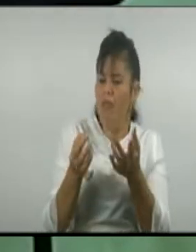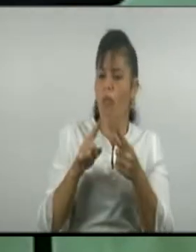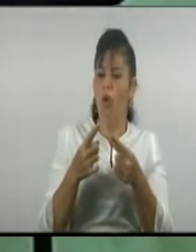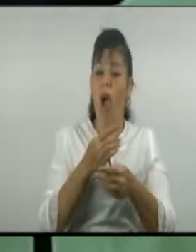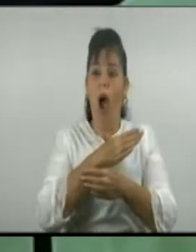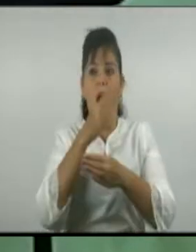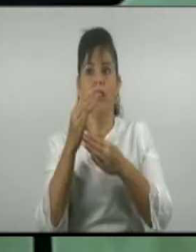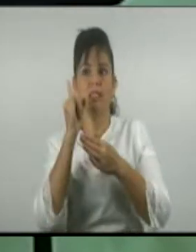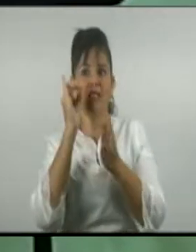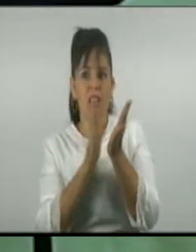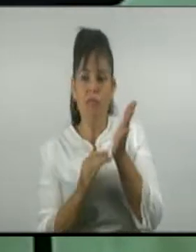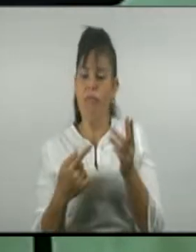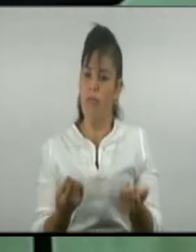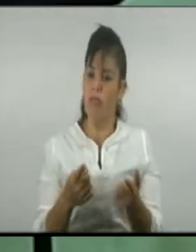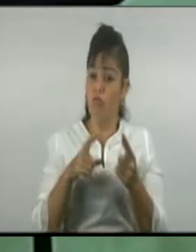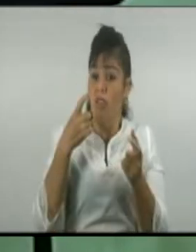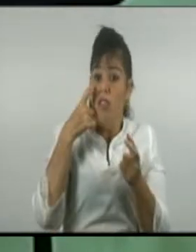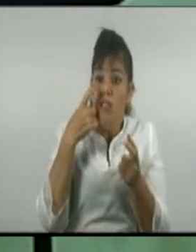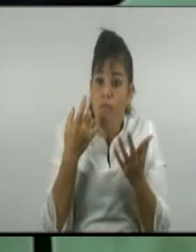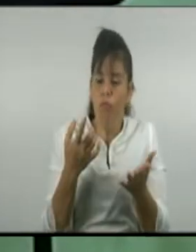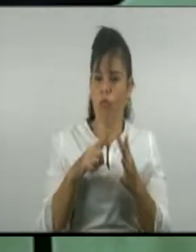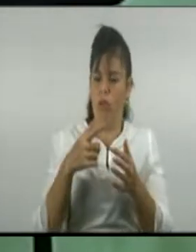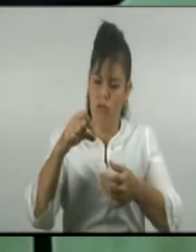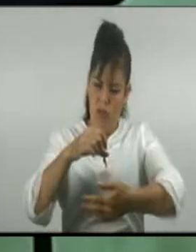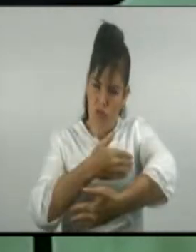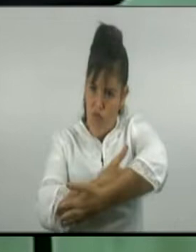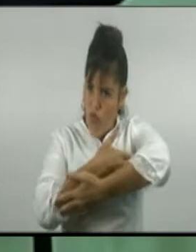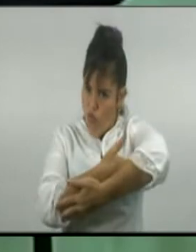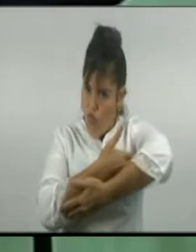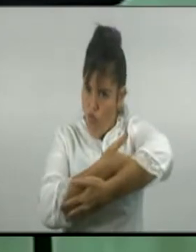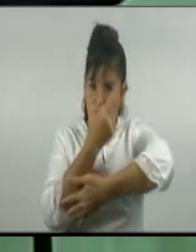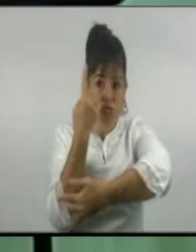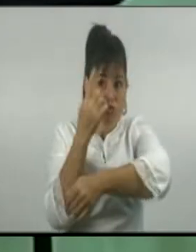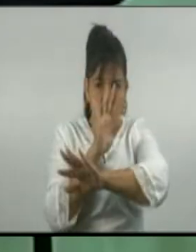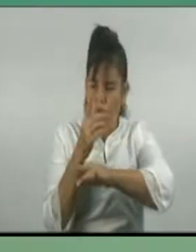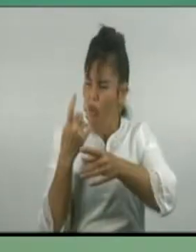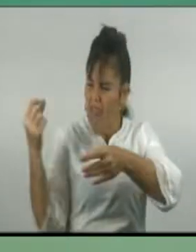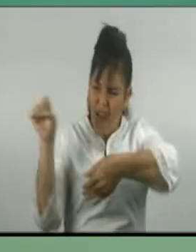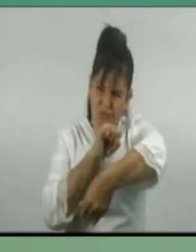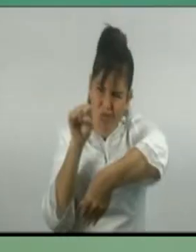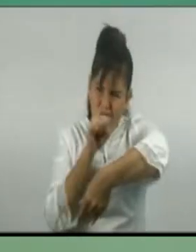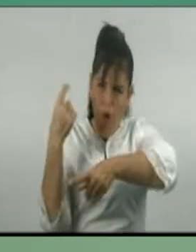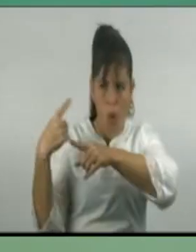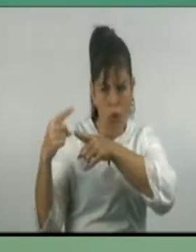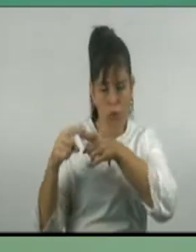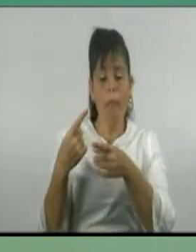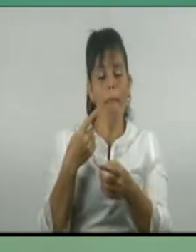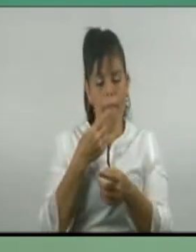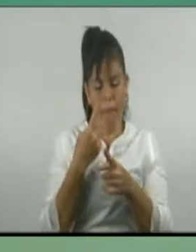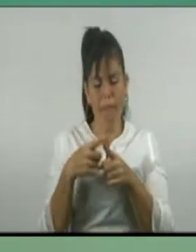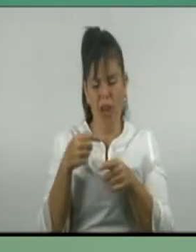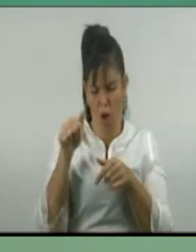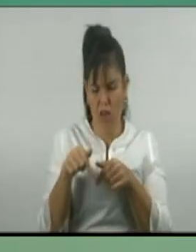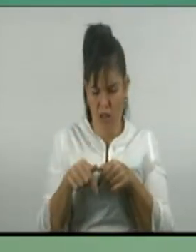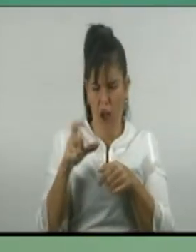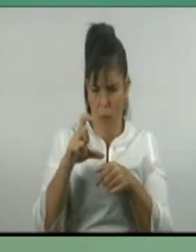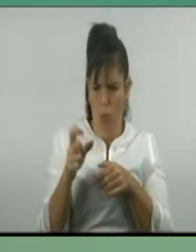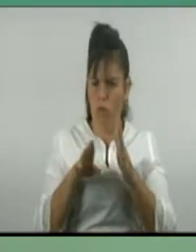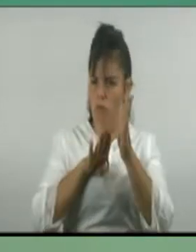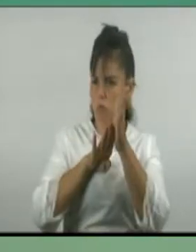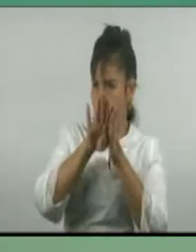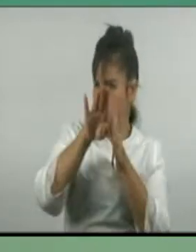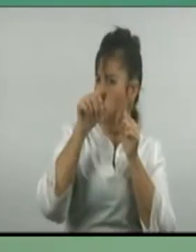hasta los seis meses de vida con una lactancia exclusiva pero sí es muy satisfactorio el avance que ha tenido la provincia como